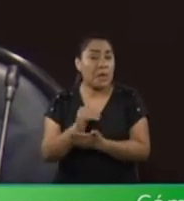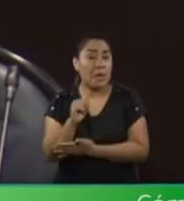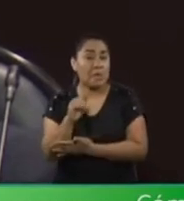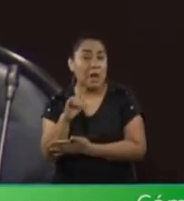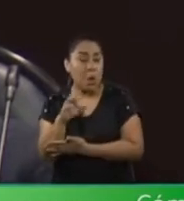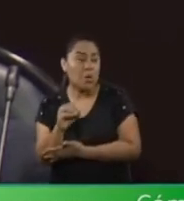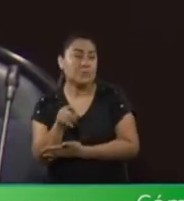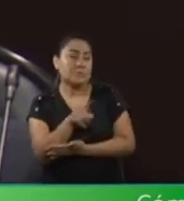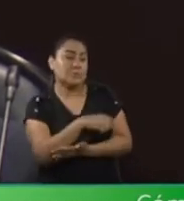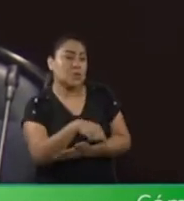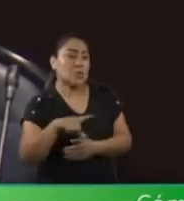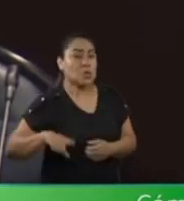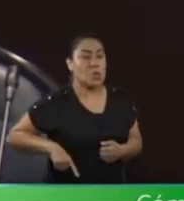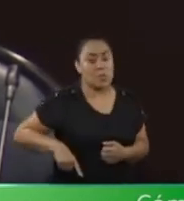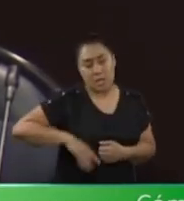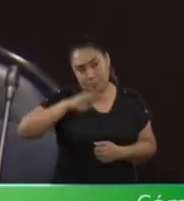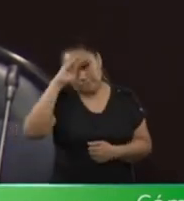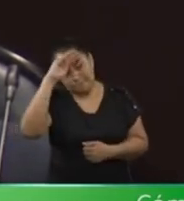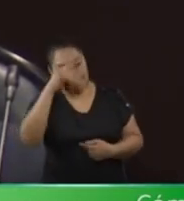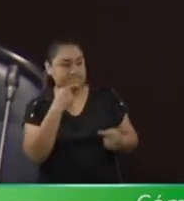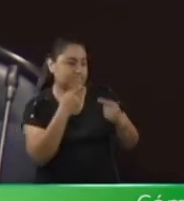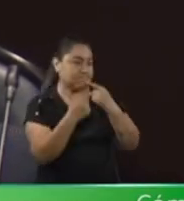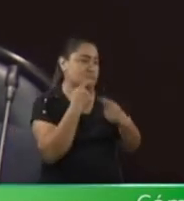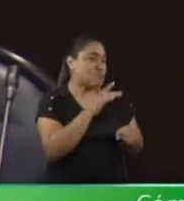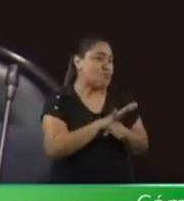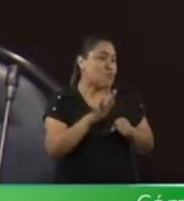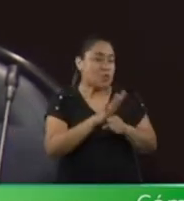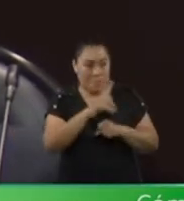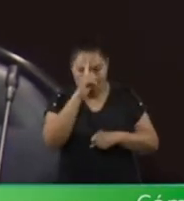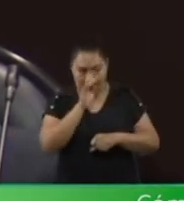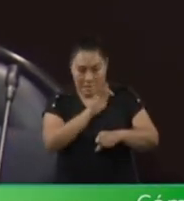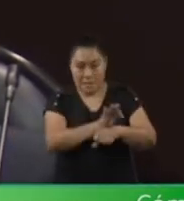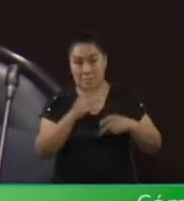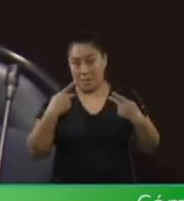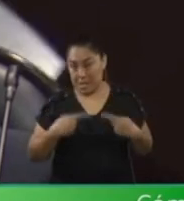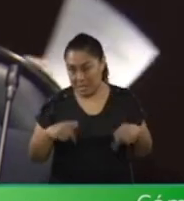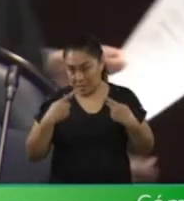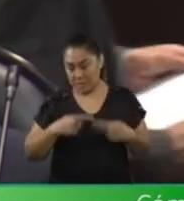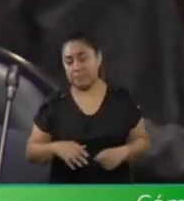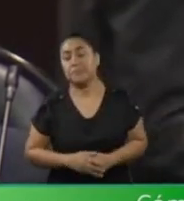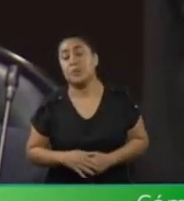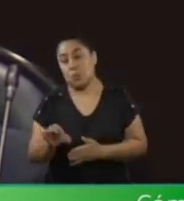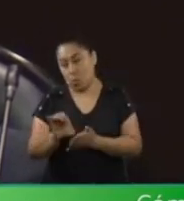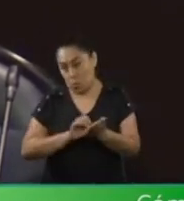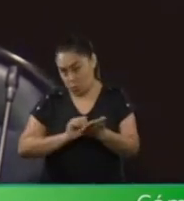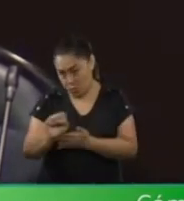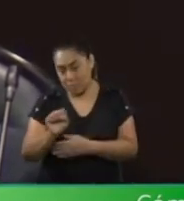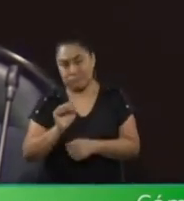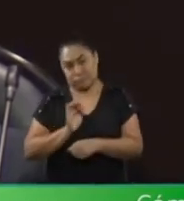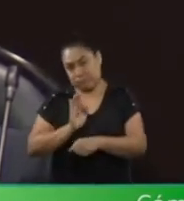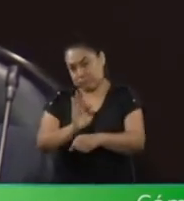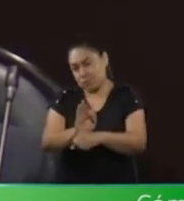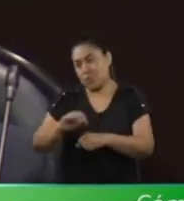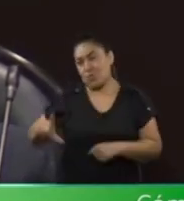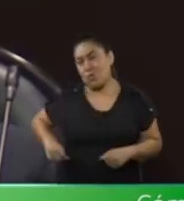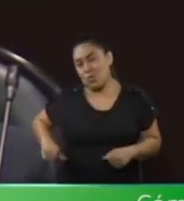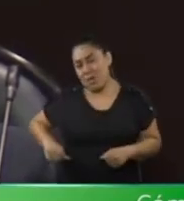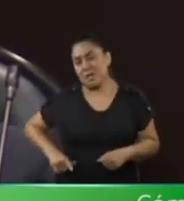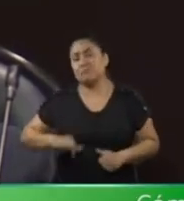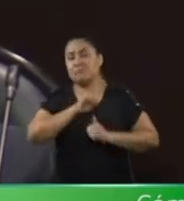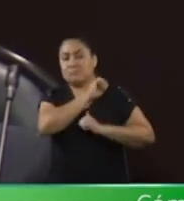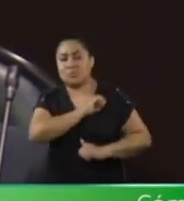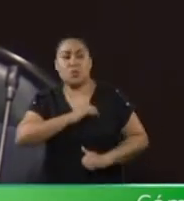decisiones de sus gobiernos sobre los derechos de las personas. Como nuestra Constitución protege el gobierno democrático, liderado